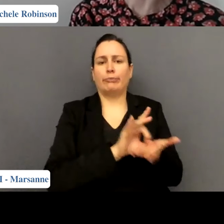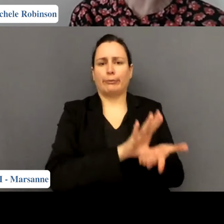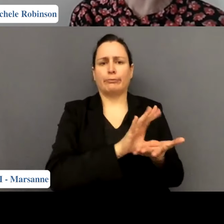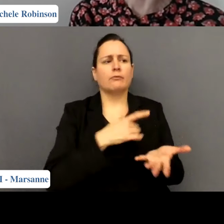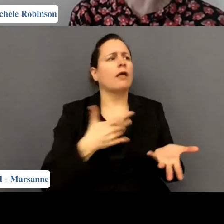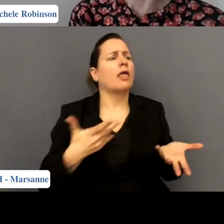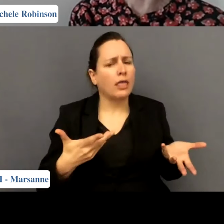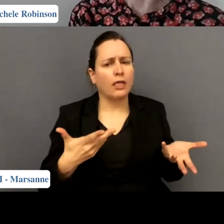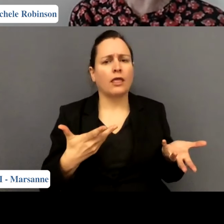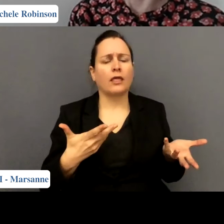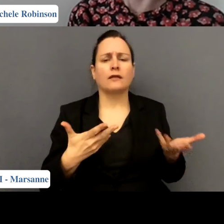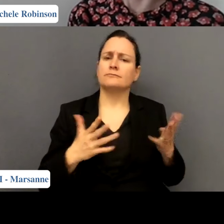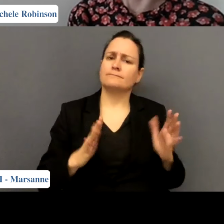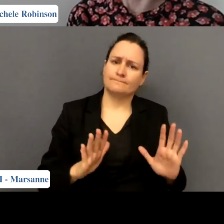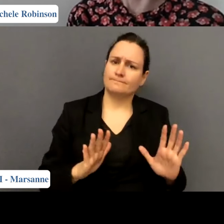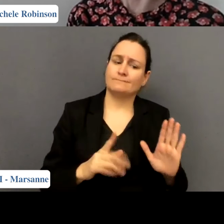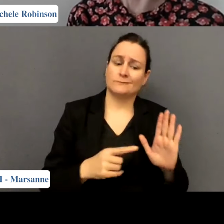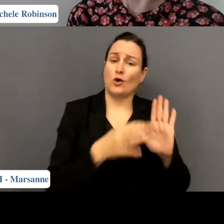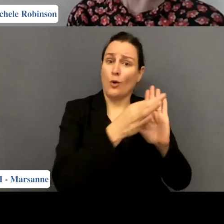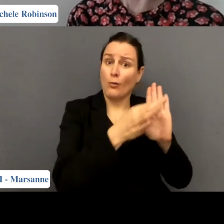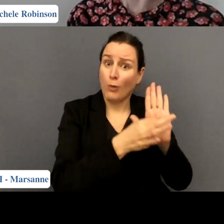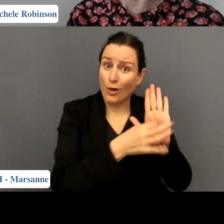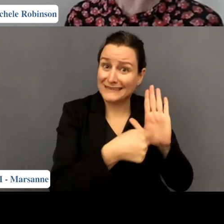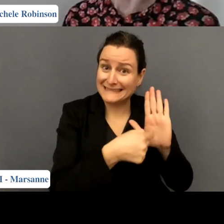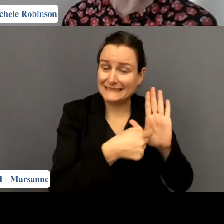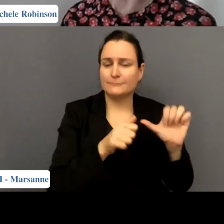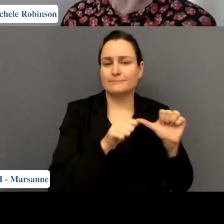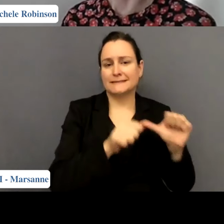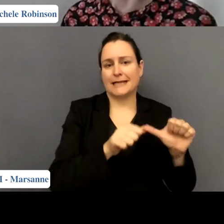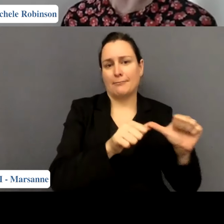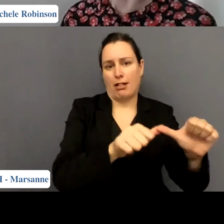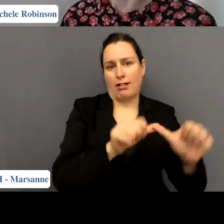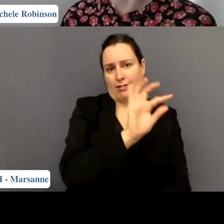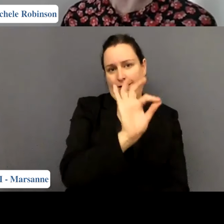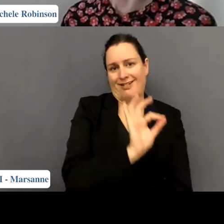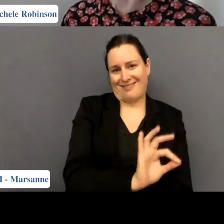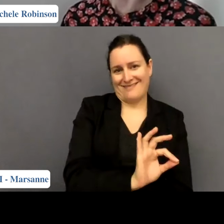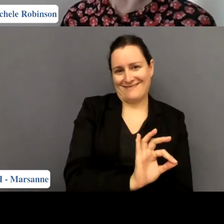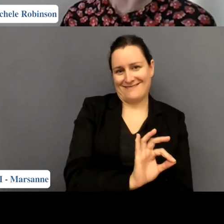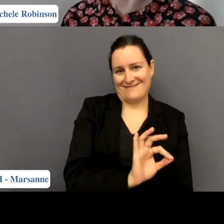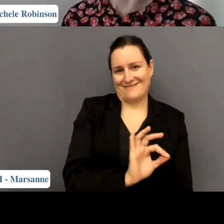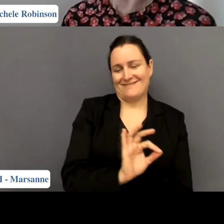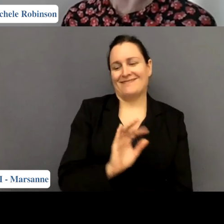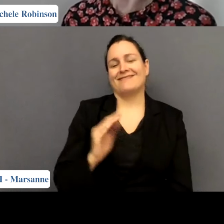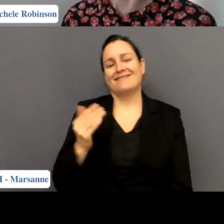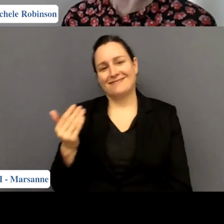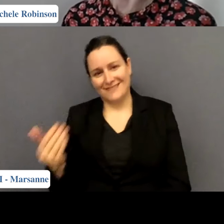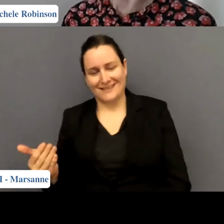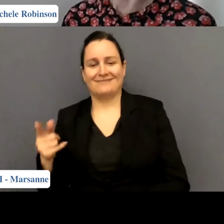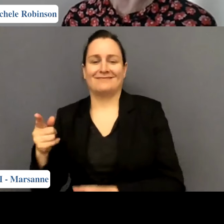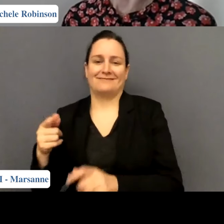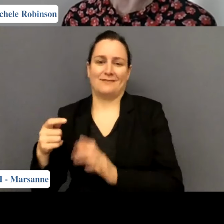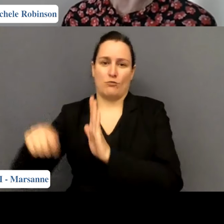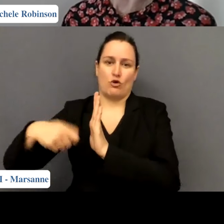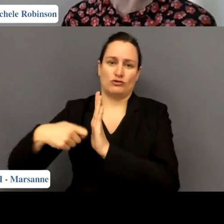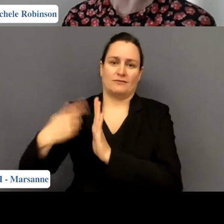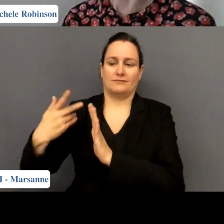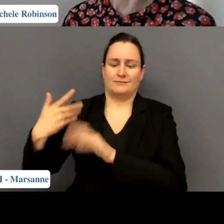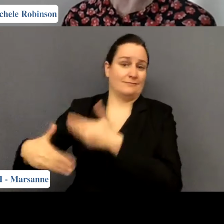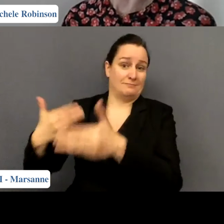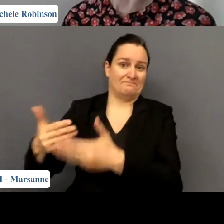públicas, y como vos también, Padma, lo destacabas y lo rescatabas del Acompañar, que no solo es para mujeres,